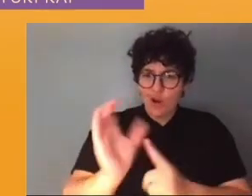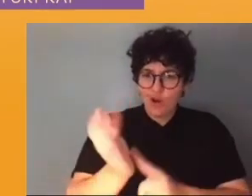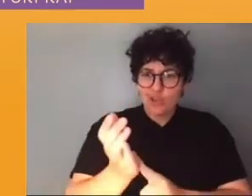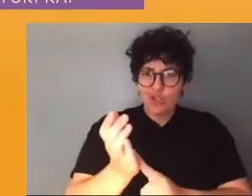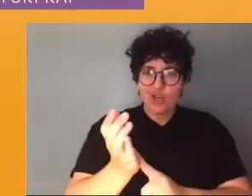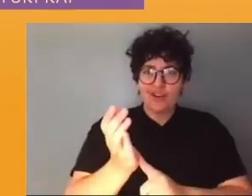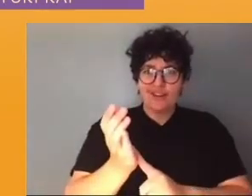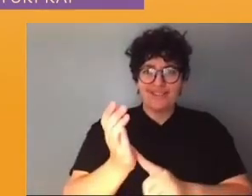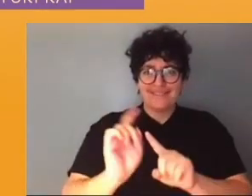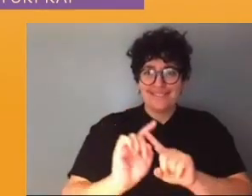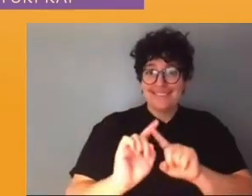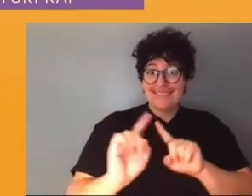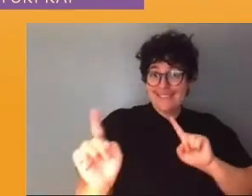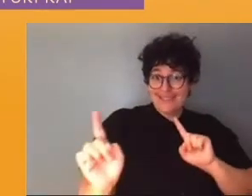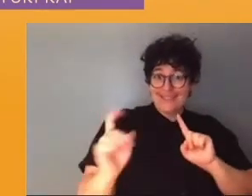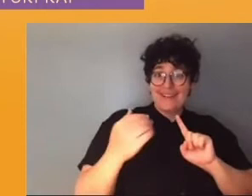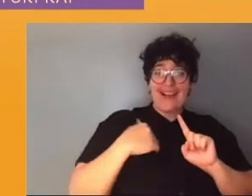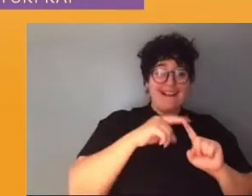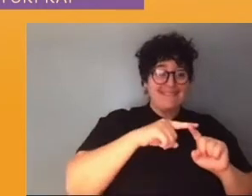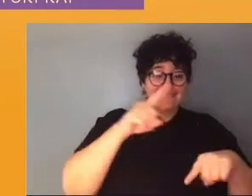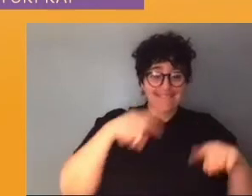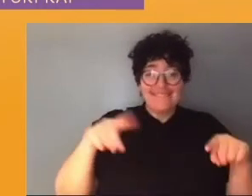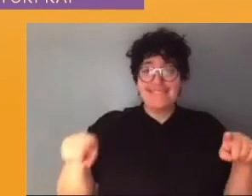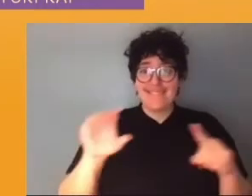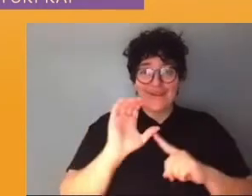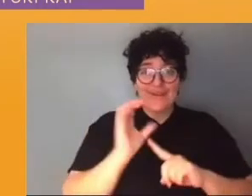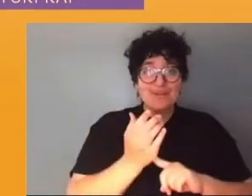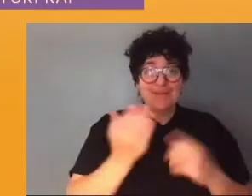allá de las suyas aquí en Tucson.